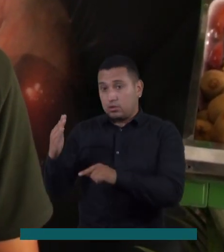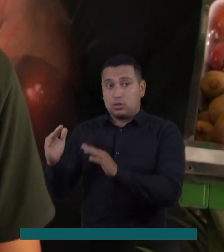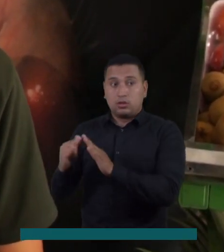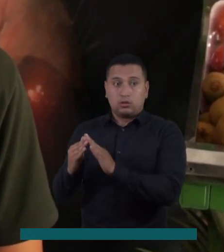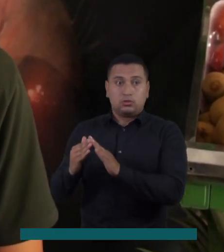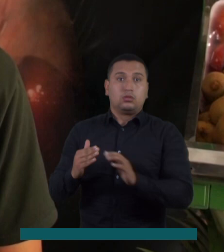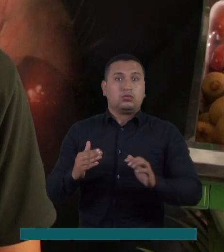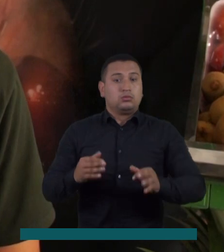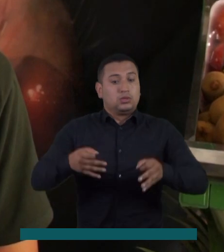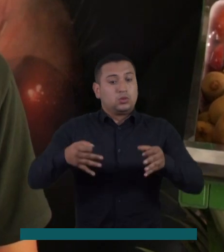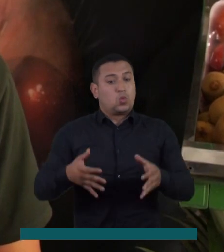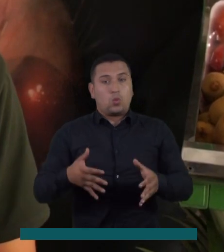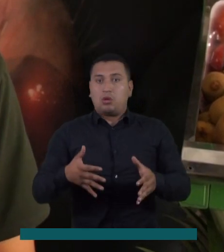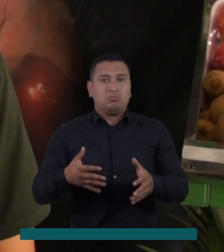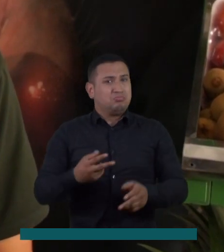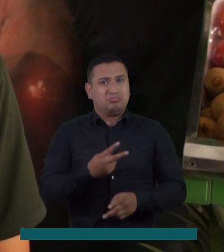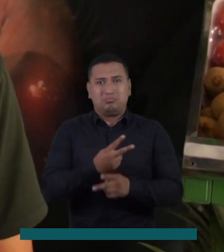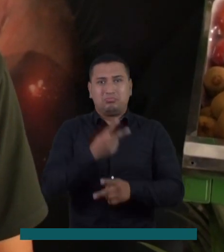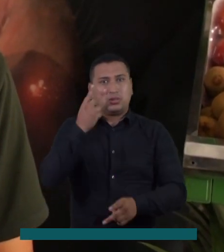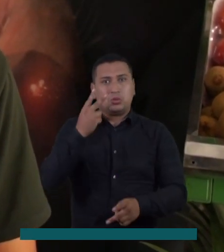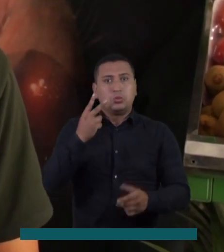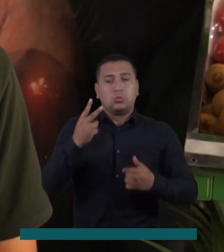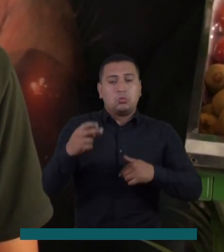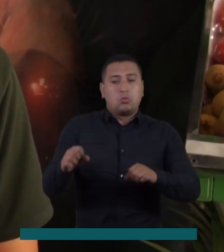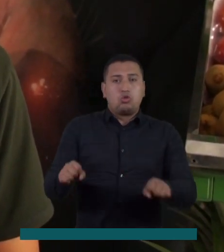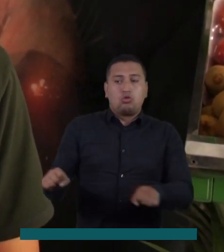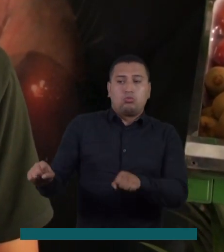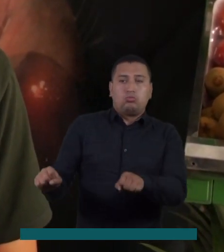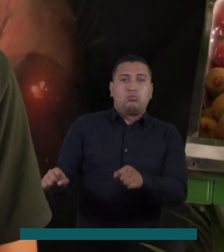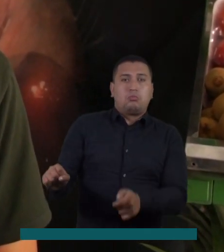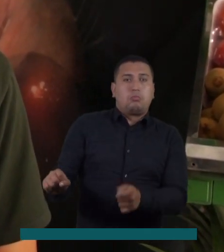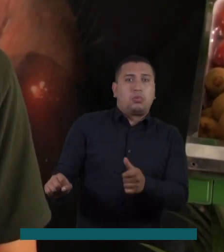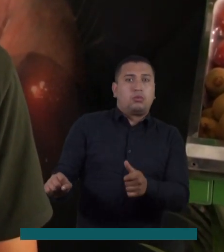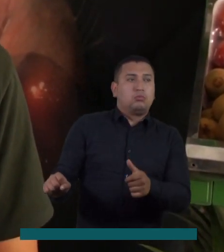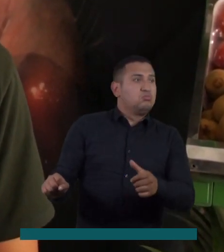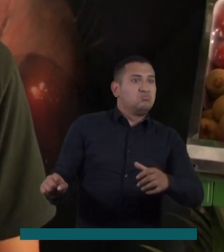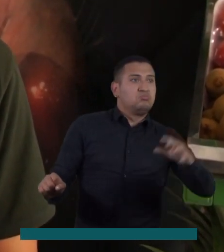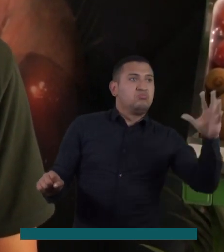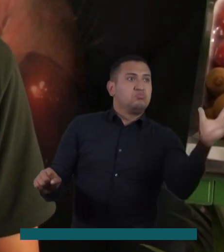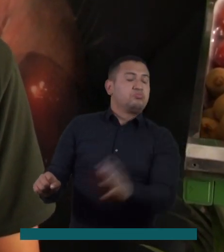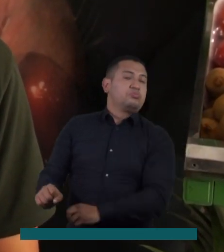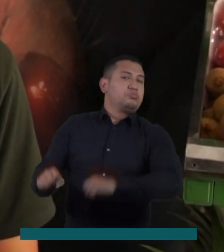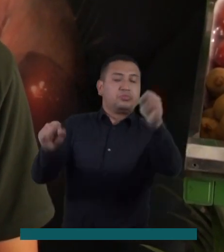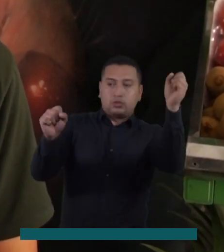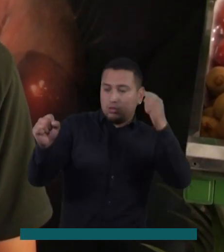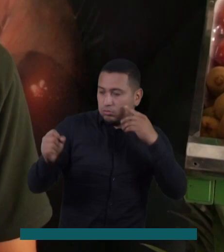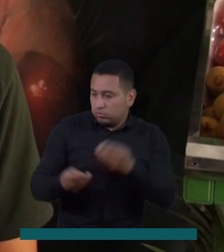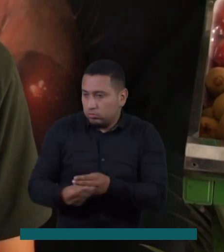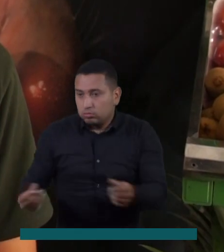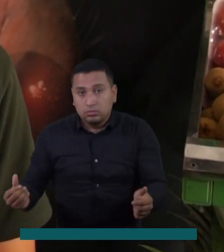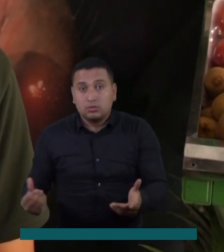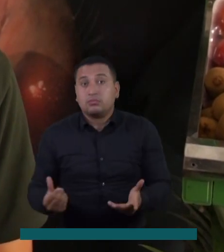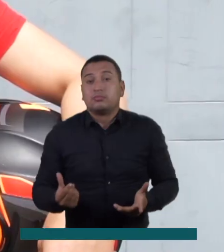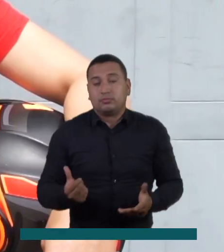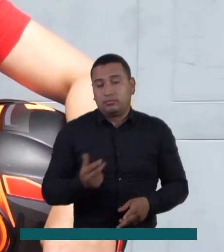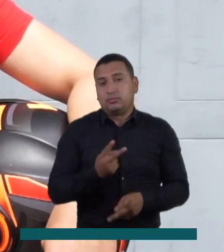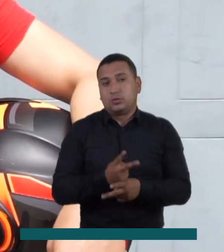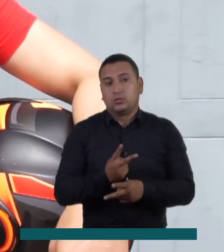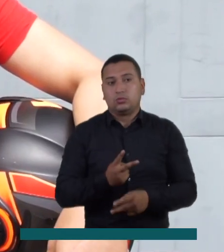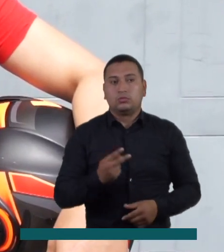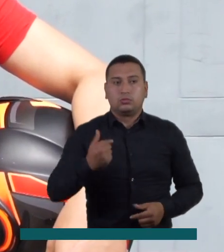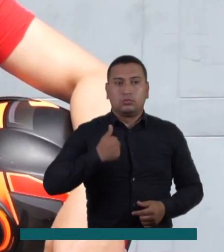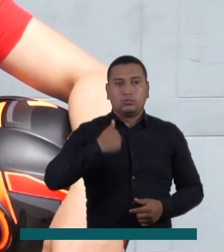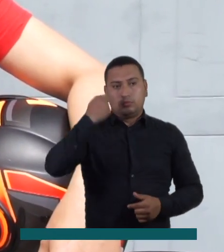inseguridad acá en Ibagué. Ya uno no puede dejar la moto ahí un momentico porque una vez usted ya cuando ya vuelve ya no encuentra la moto. Estoy